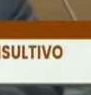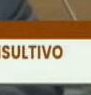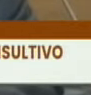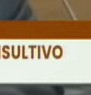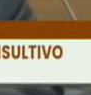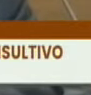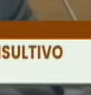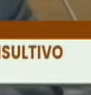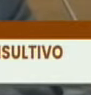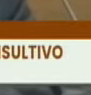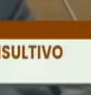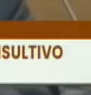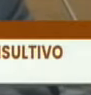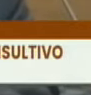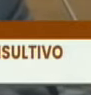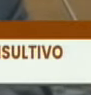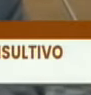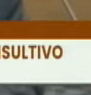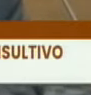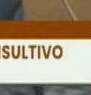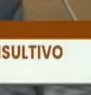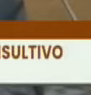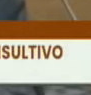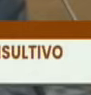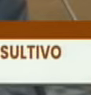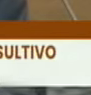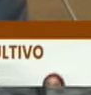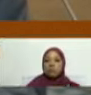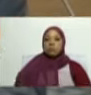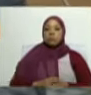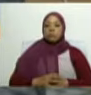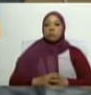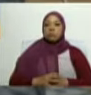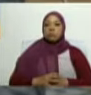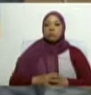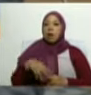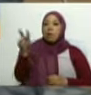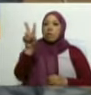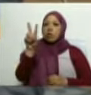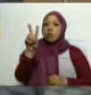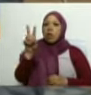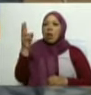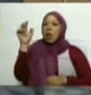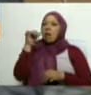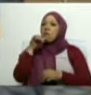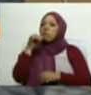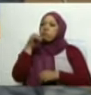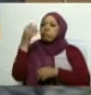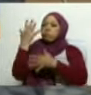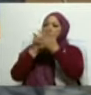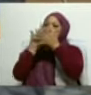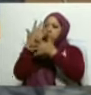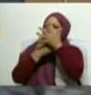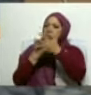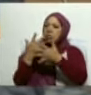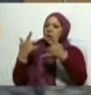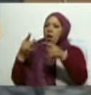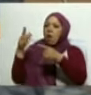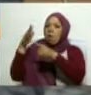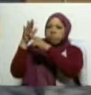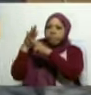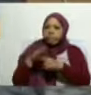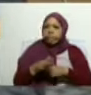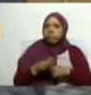Venezuela no debería estar tergiversando este tema, particularmente ante la Corte. Hemos condenado la xenofobia. Entonces, es mentira. Y nos